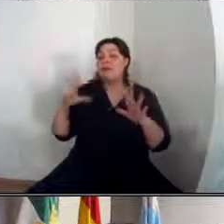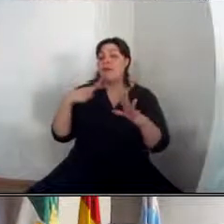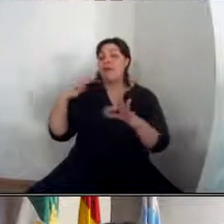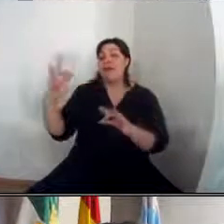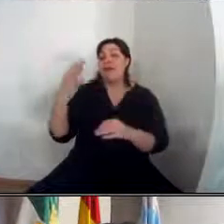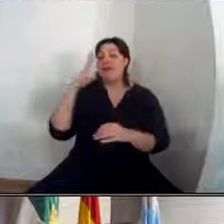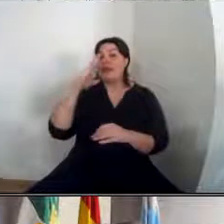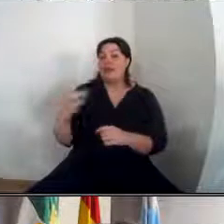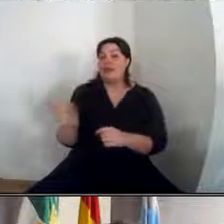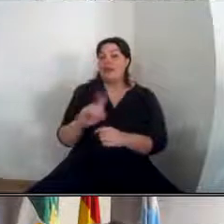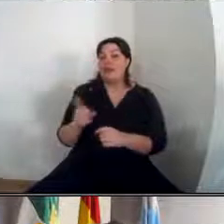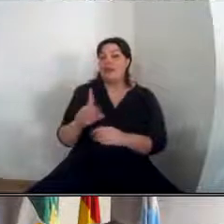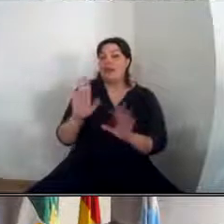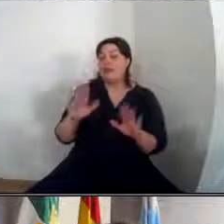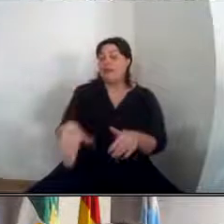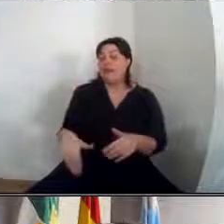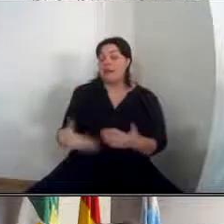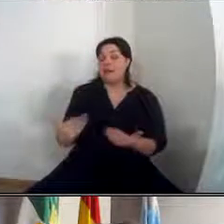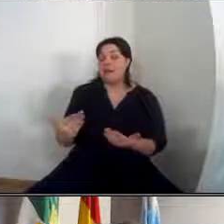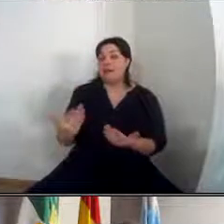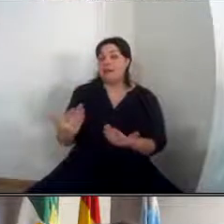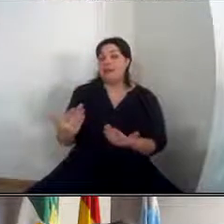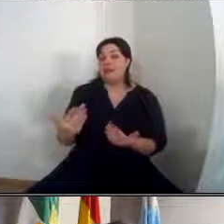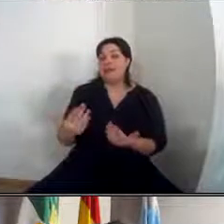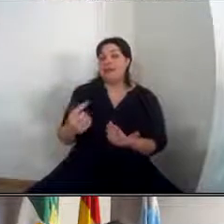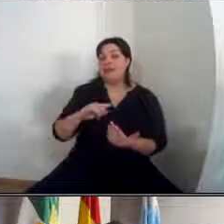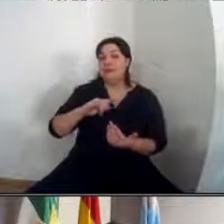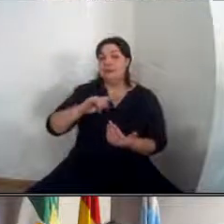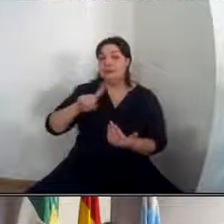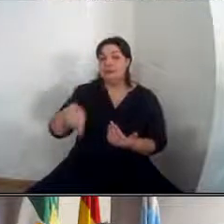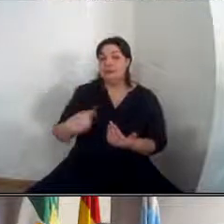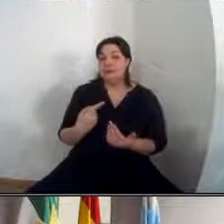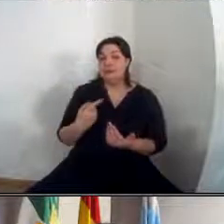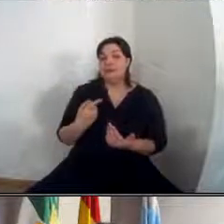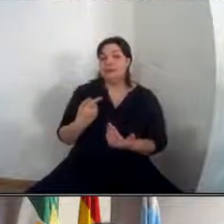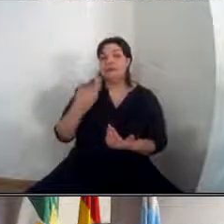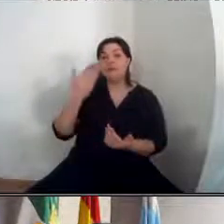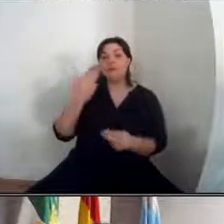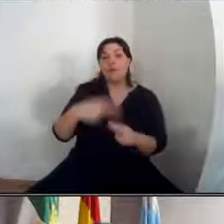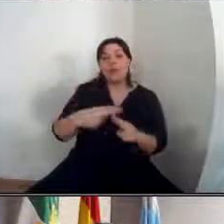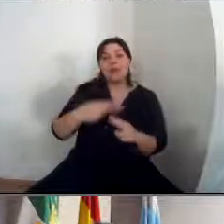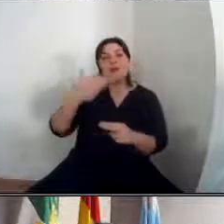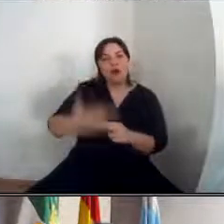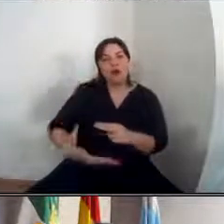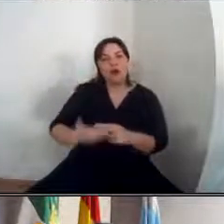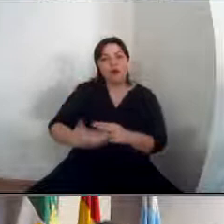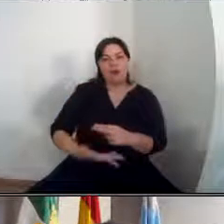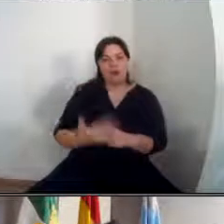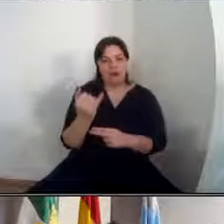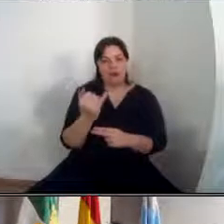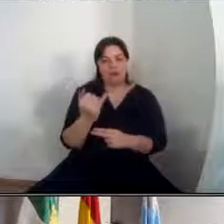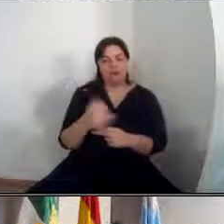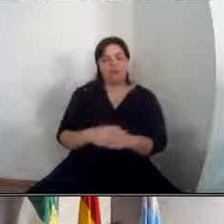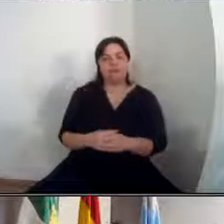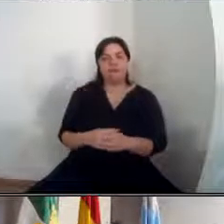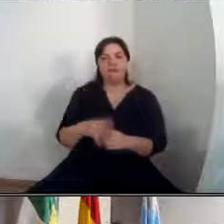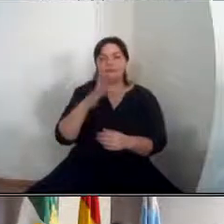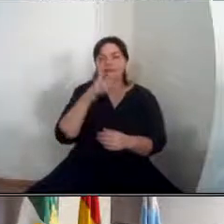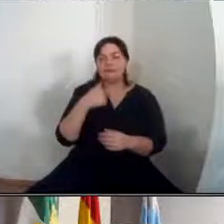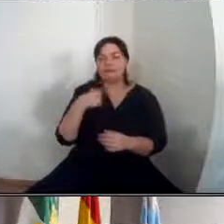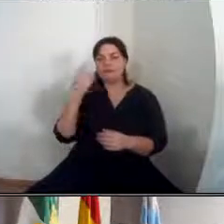tenemos que dejar al lado la importancia política de los mismos, porque tienen, yo creo que, dos